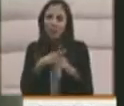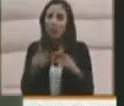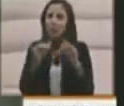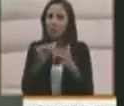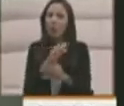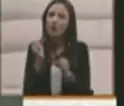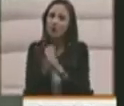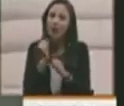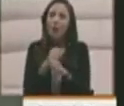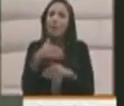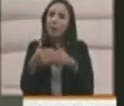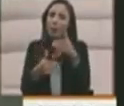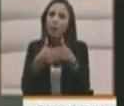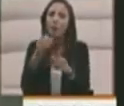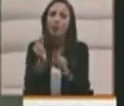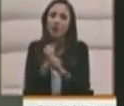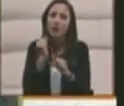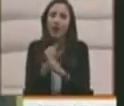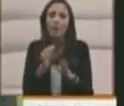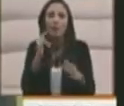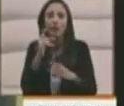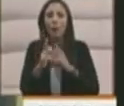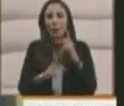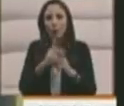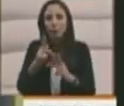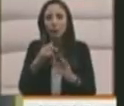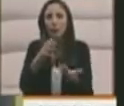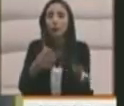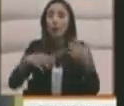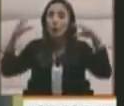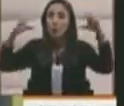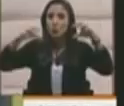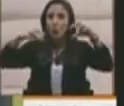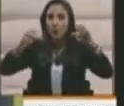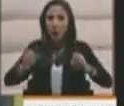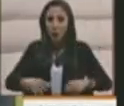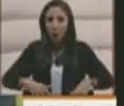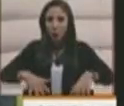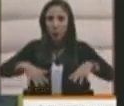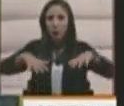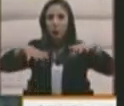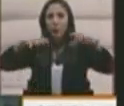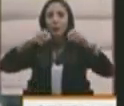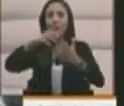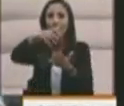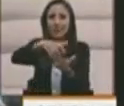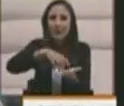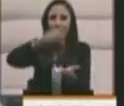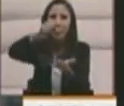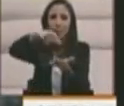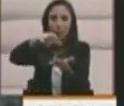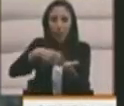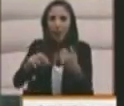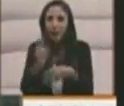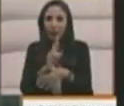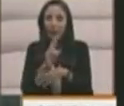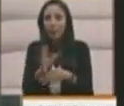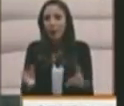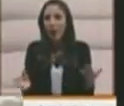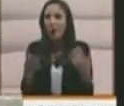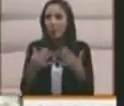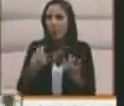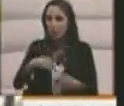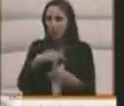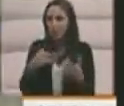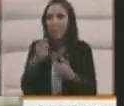hasta regamos pues con lo que podemos, cuando llueve sembramos lo poquito que podamos conseguir de nosotros mismos, nuestra propia